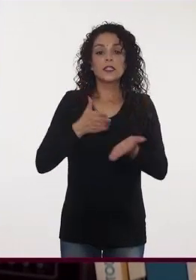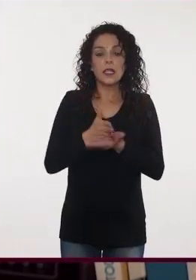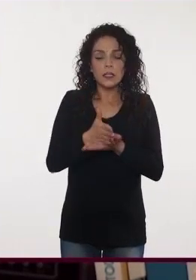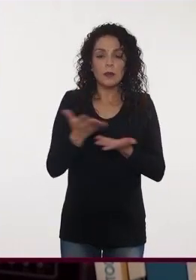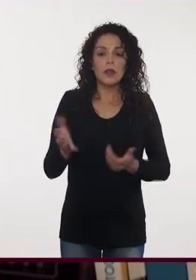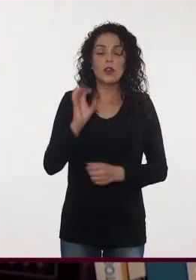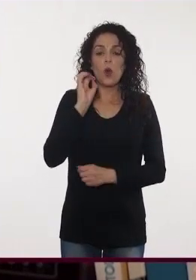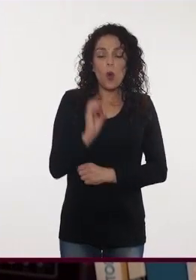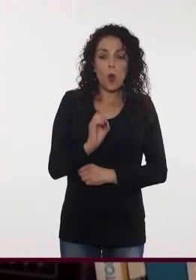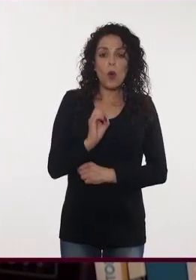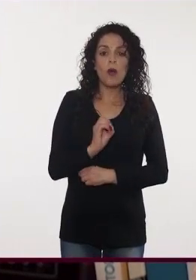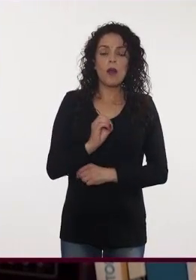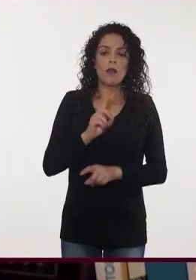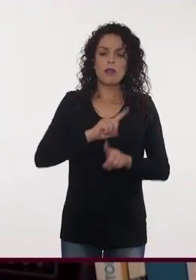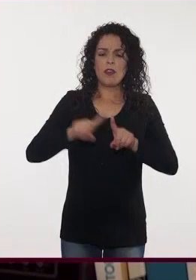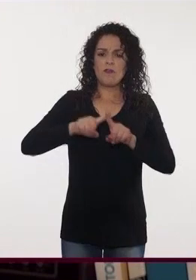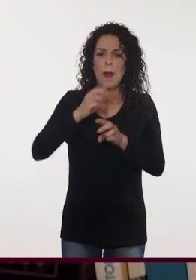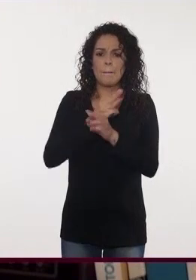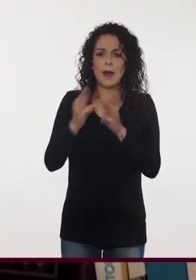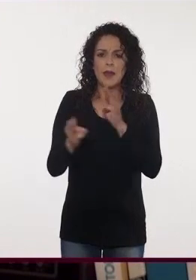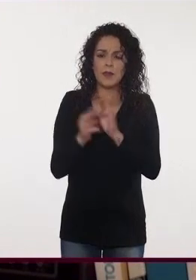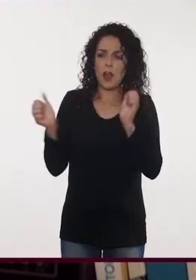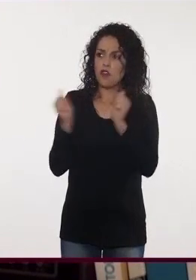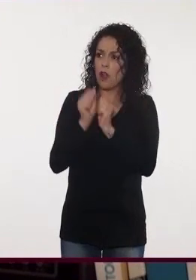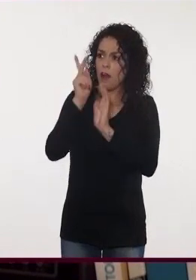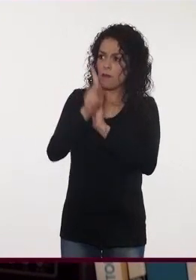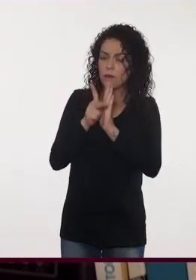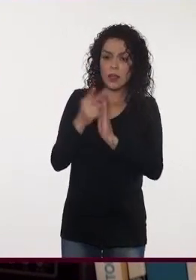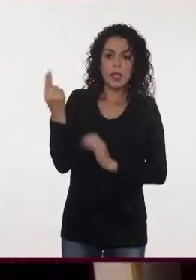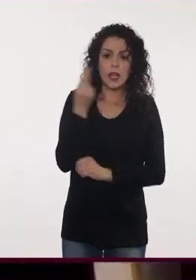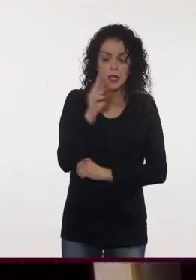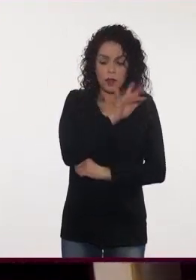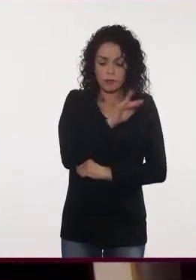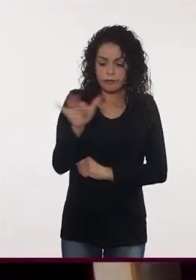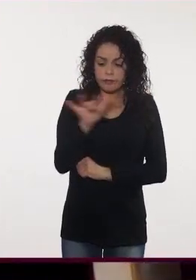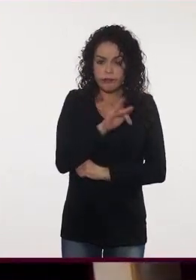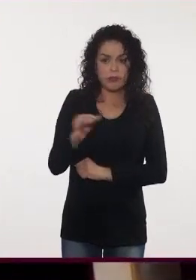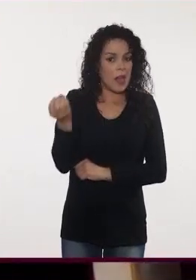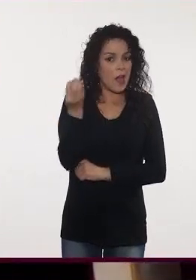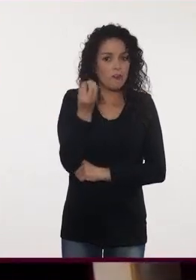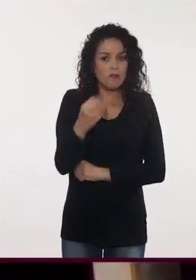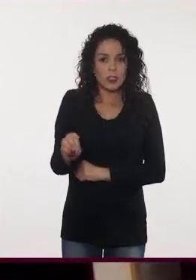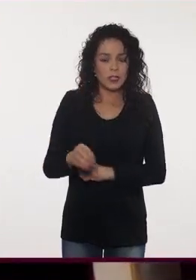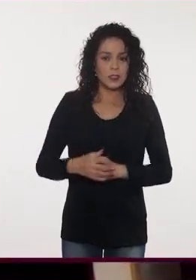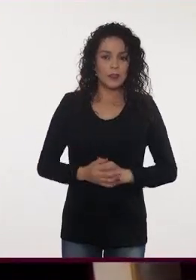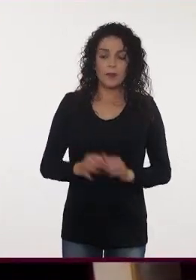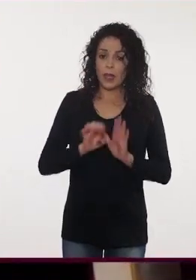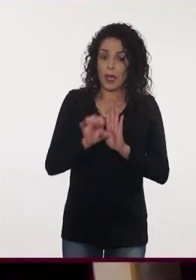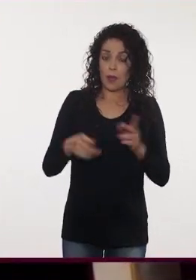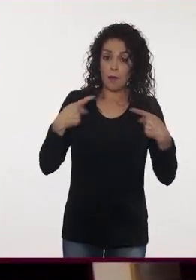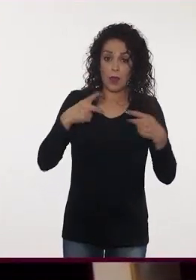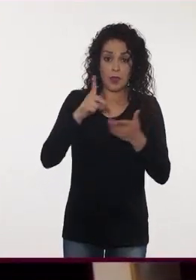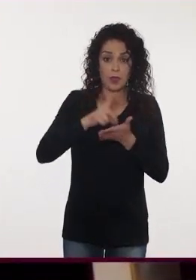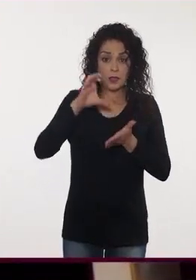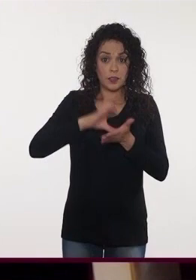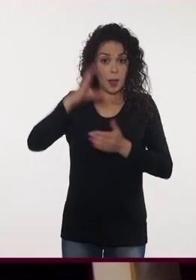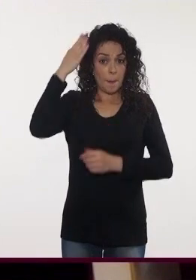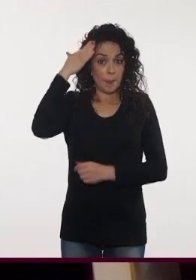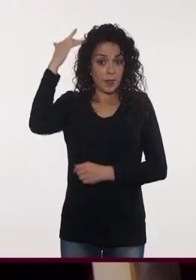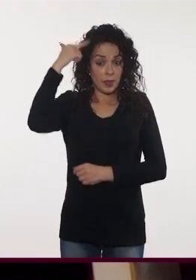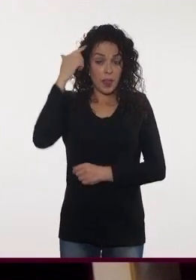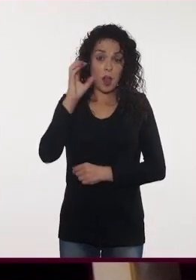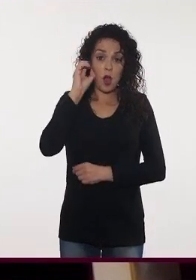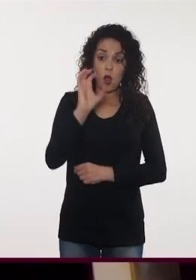si existen materiales audiovisuales que estos contengan subtítulos. En el caso de las personas con discapacidades mentales